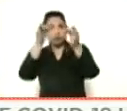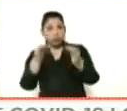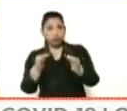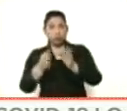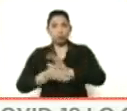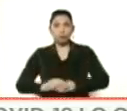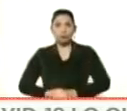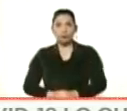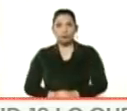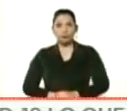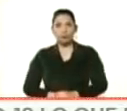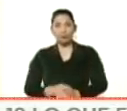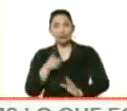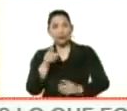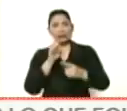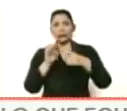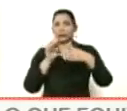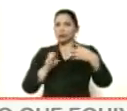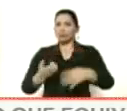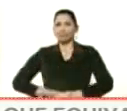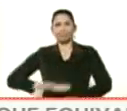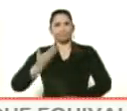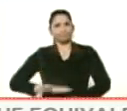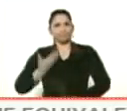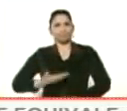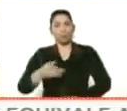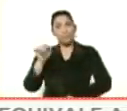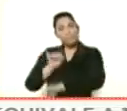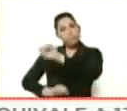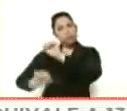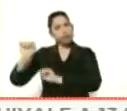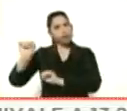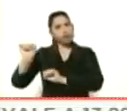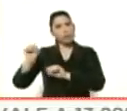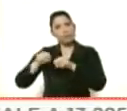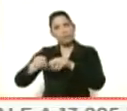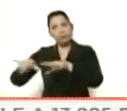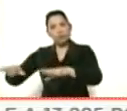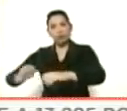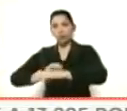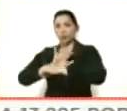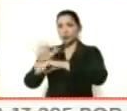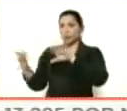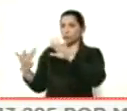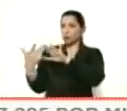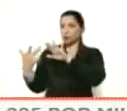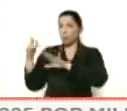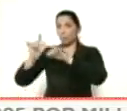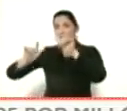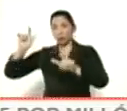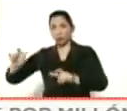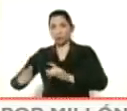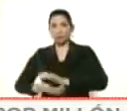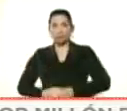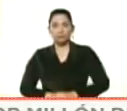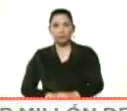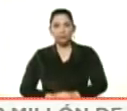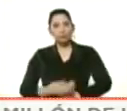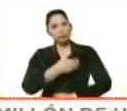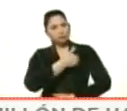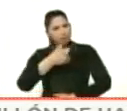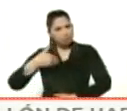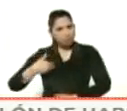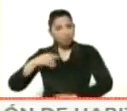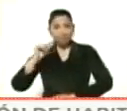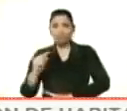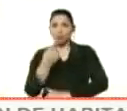un elemento fundamental para prevenir la infección en el contacto persona a persona. Quiero, en